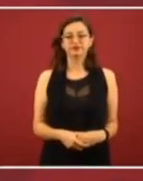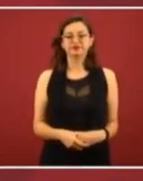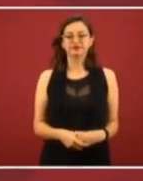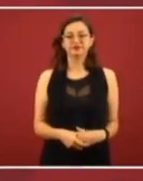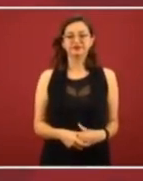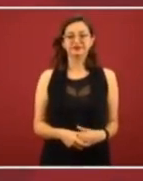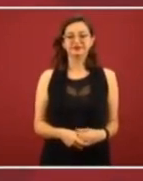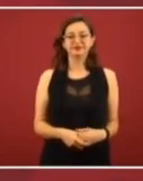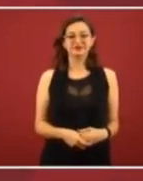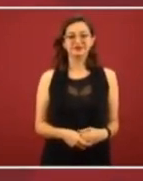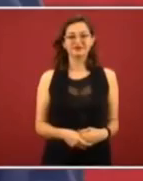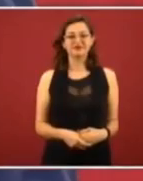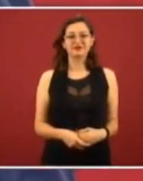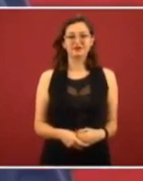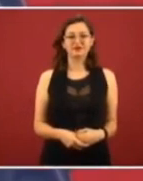Expresamos